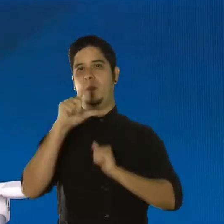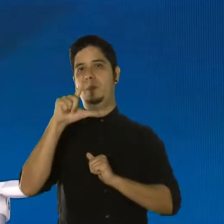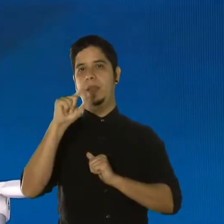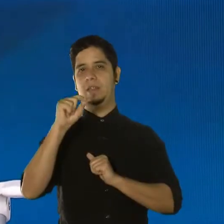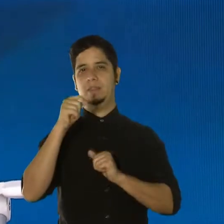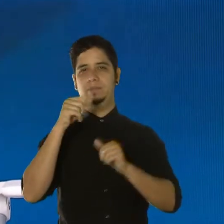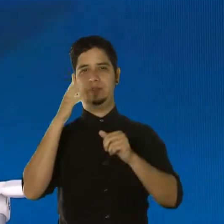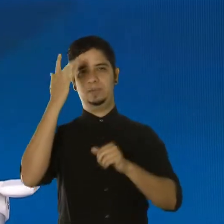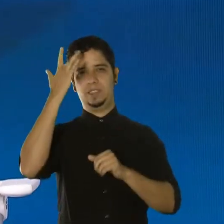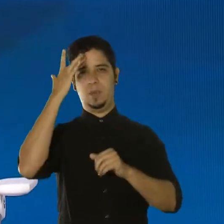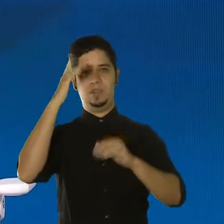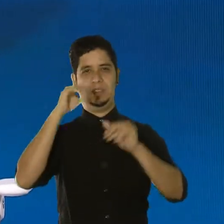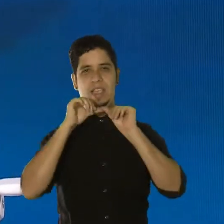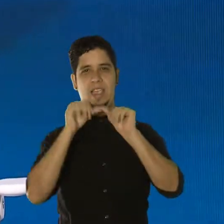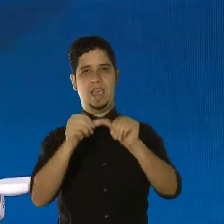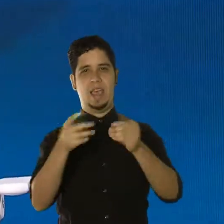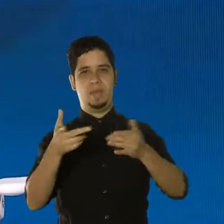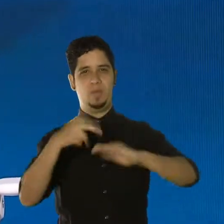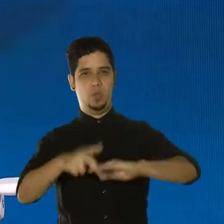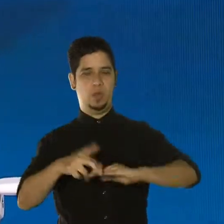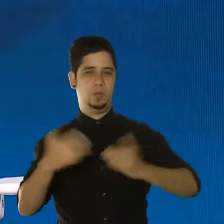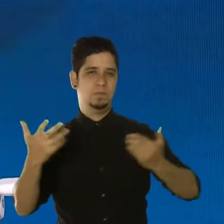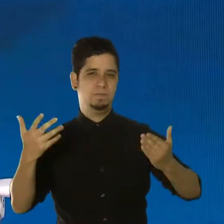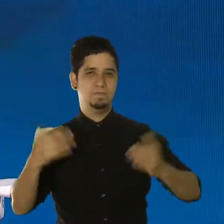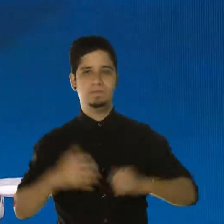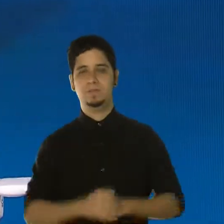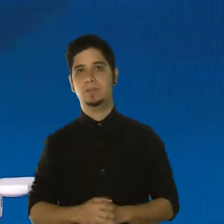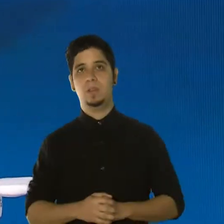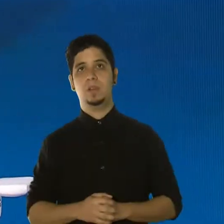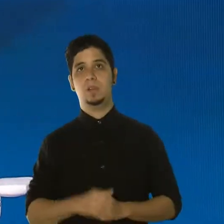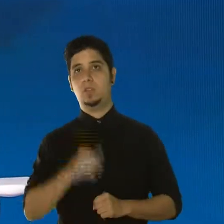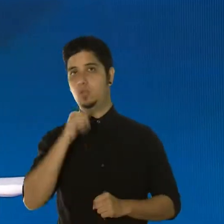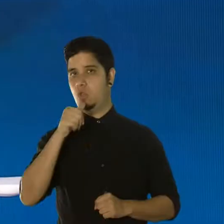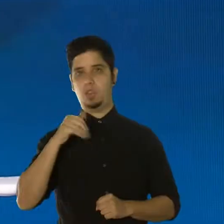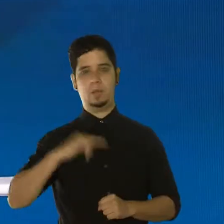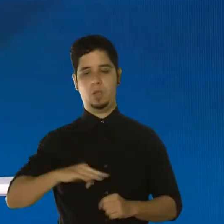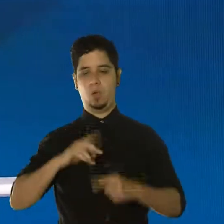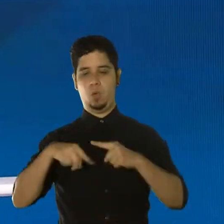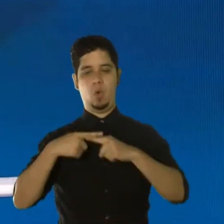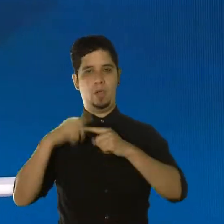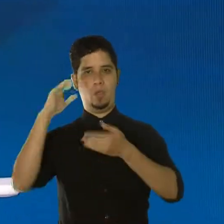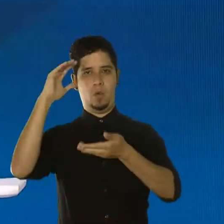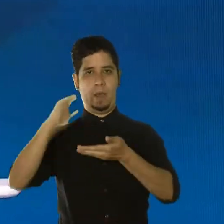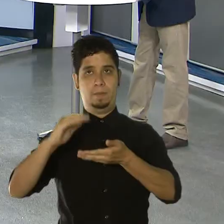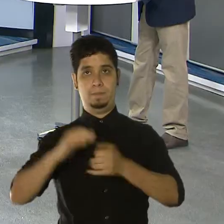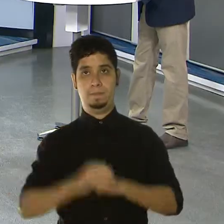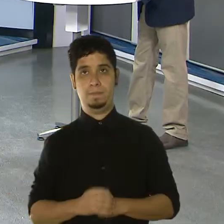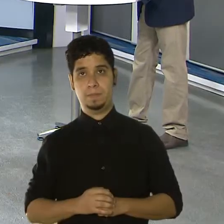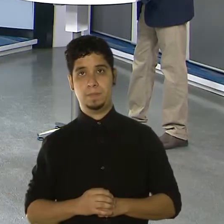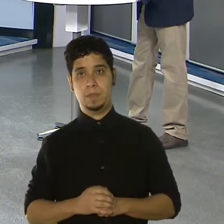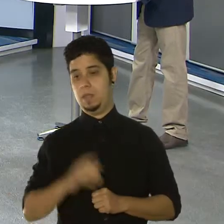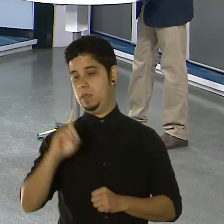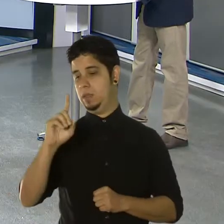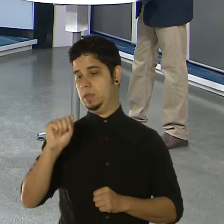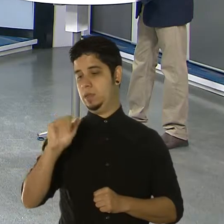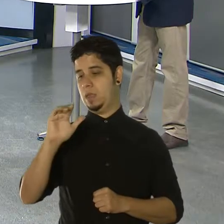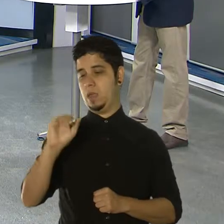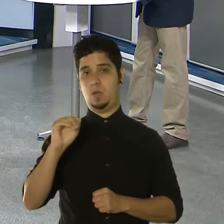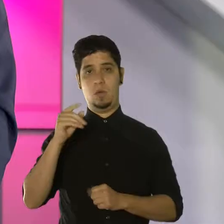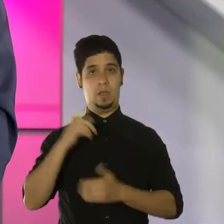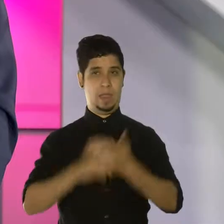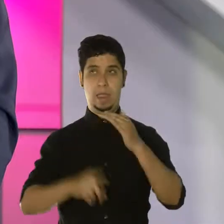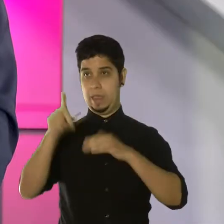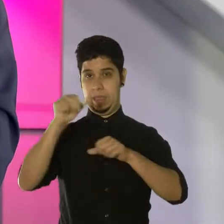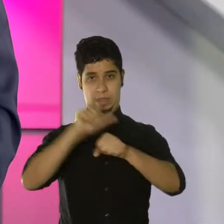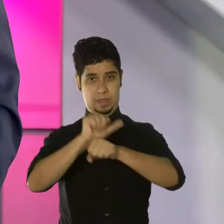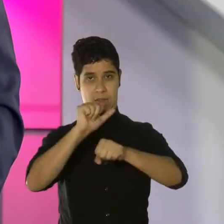bolsillo, ¿verdad? En el bolsillo, y no se beneficia cuando ocurre la baja. ¿Y el Departamento de Asuntos al Consumidor que se ha